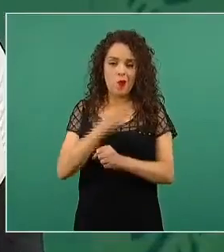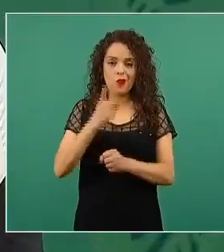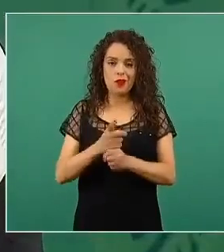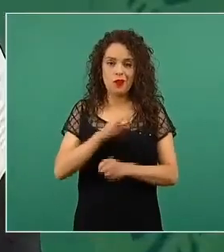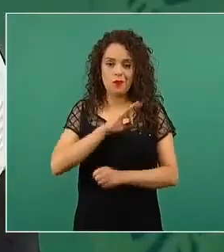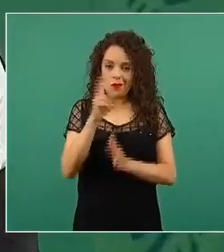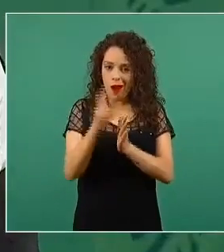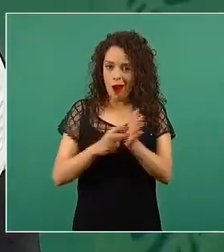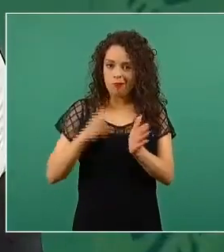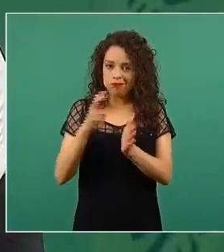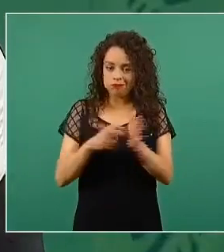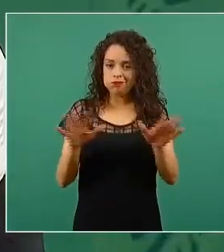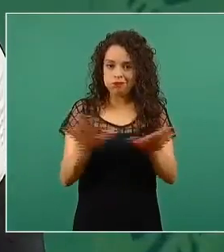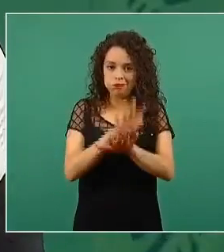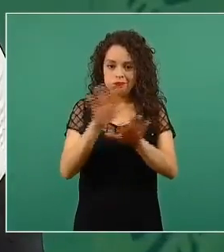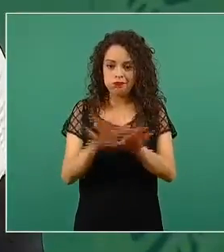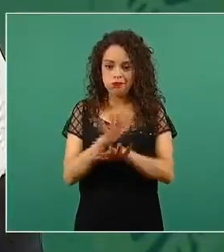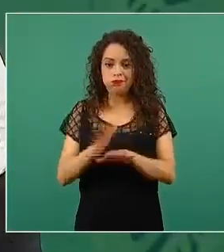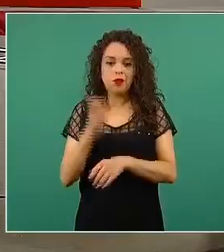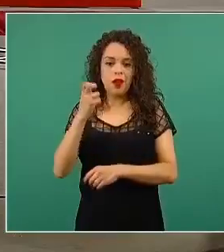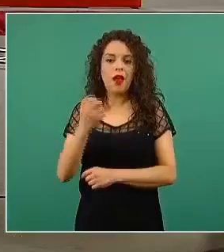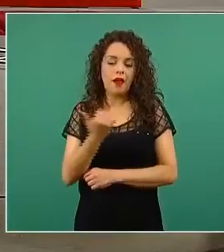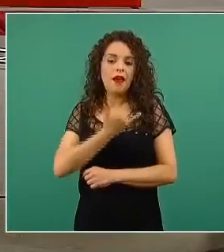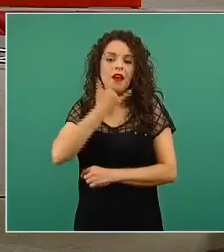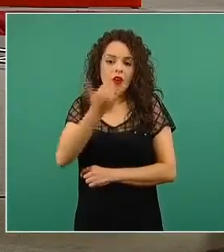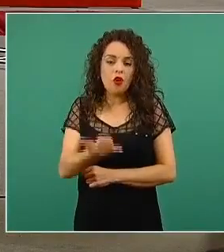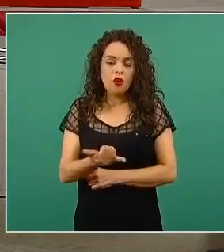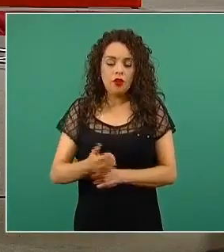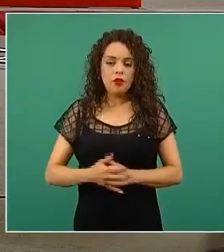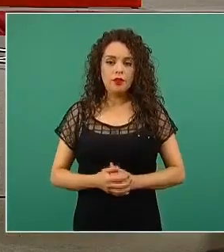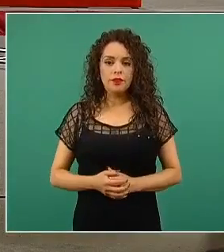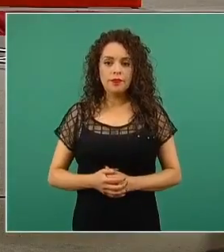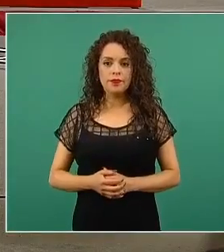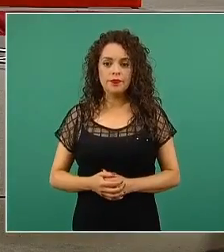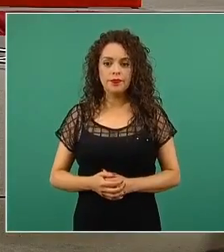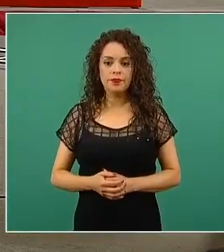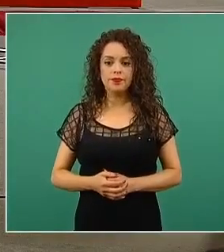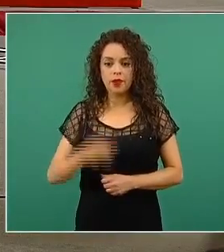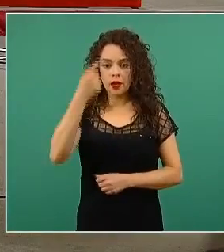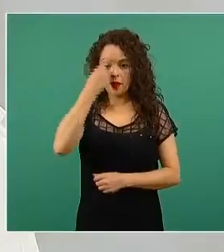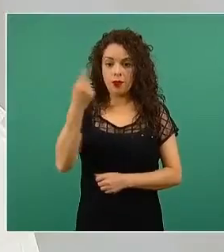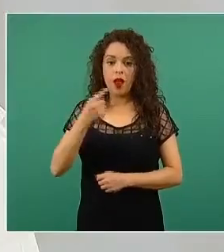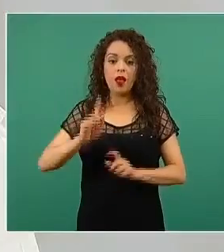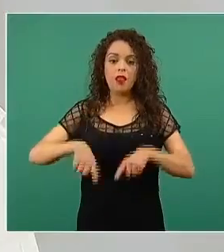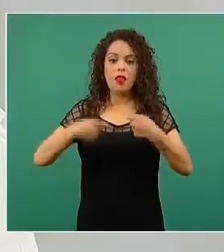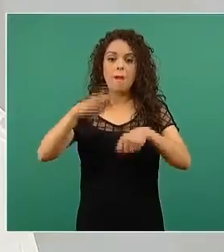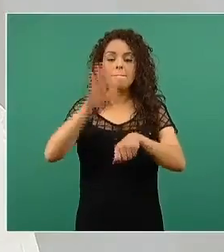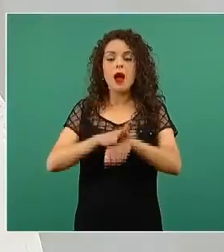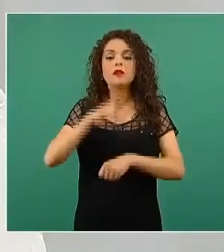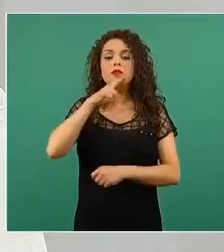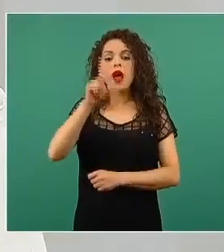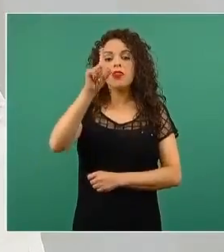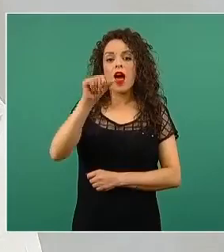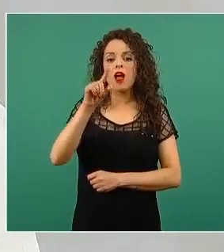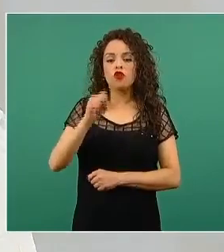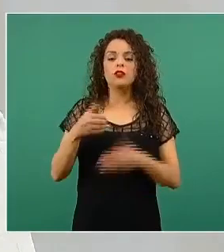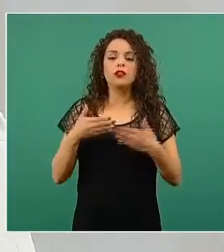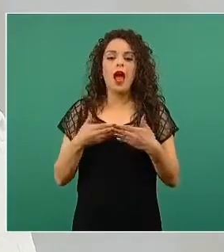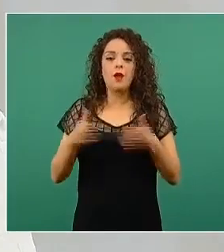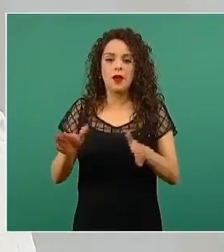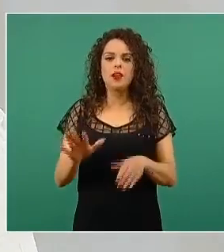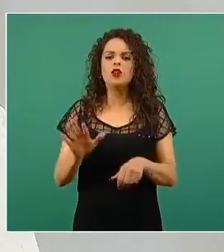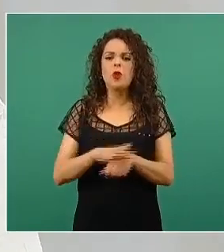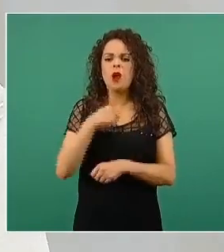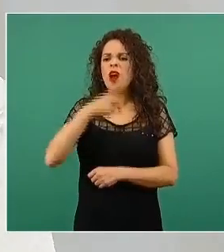poder corregir estos errores para otorgar los mejores datos abiertos. ¿Por qué digo corregir